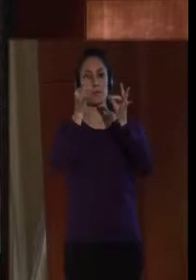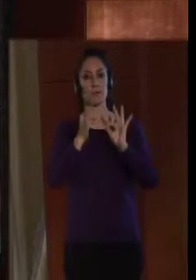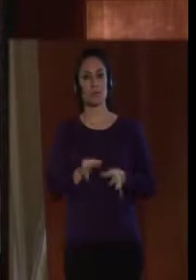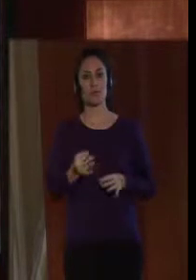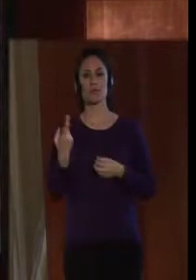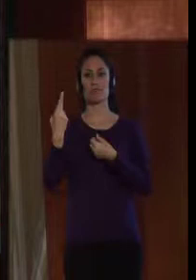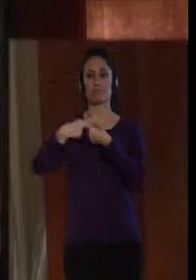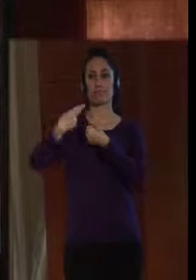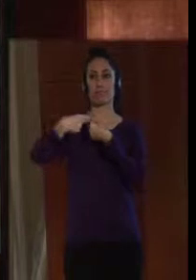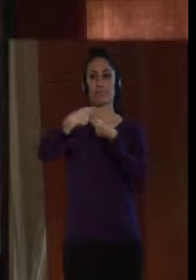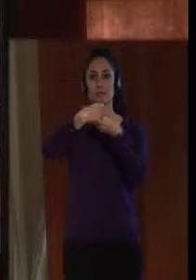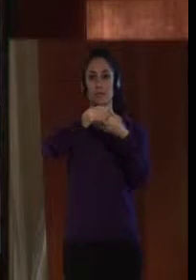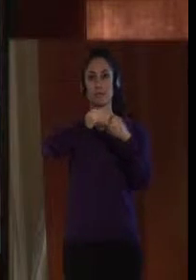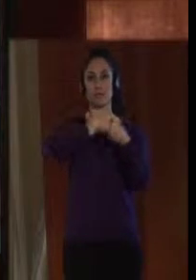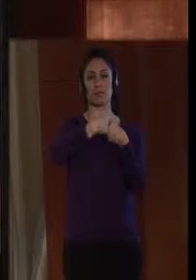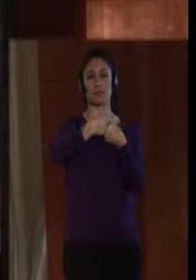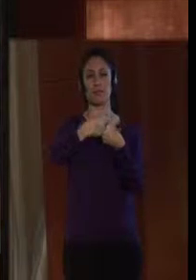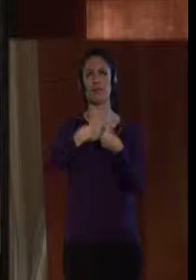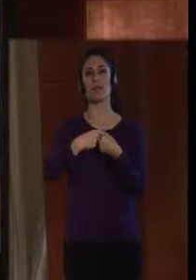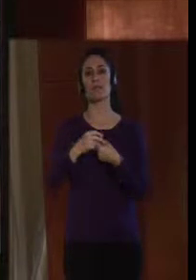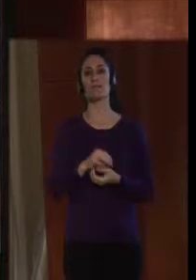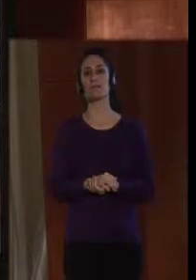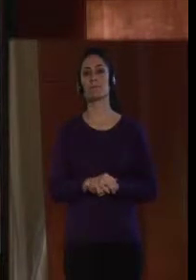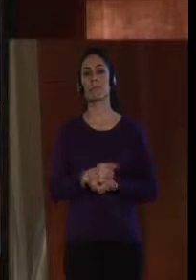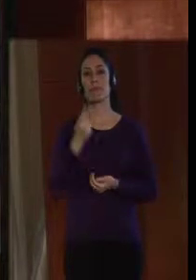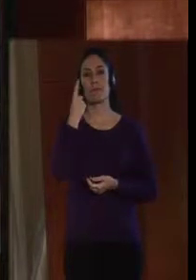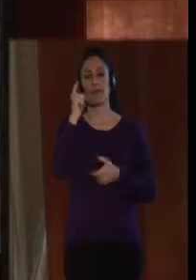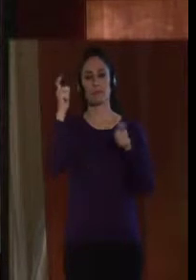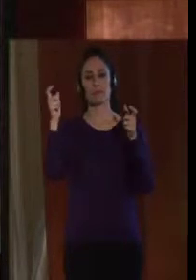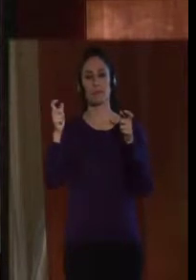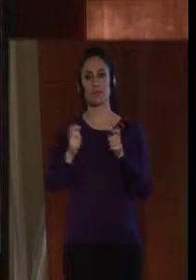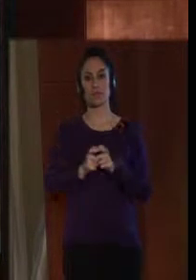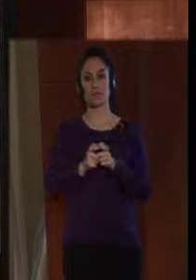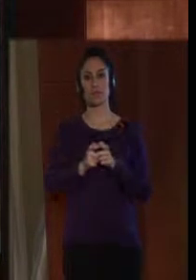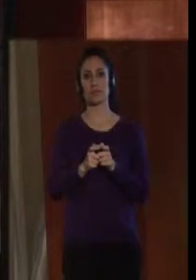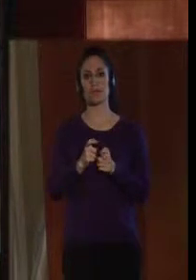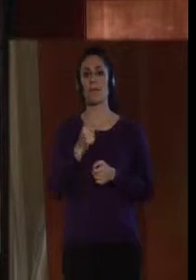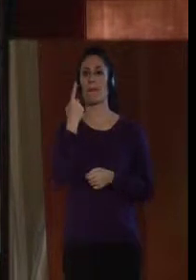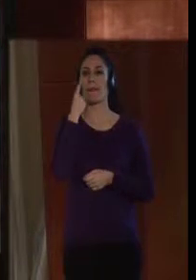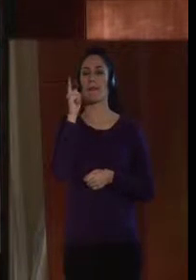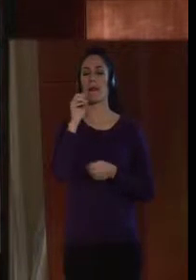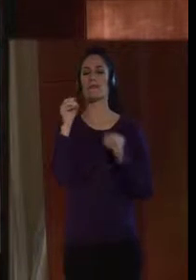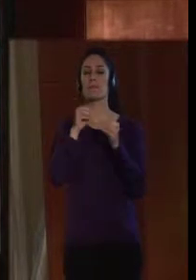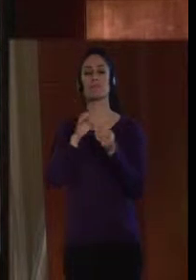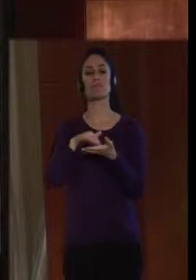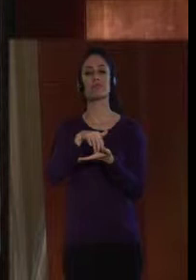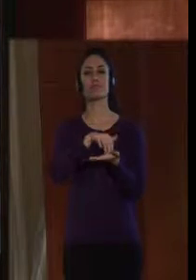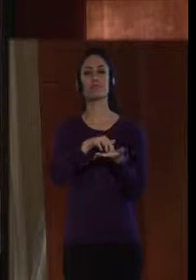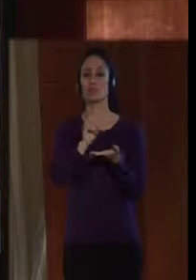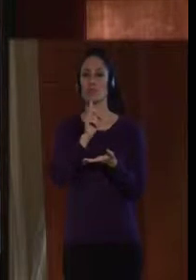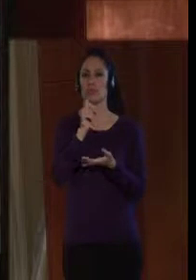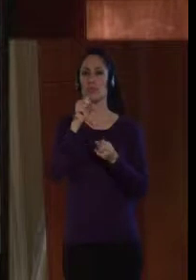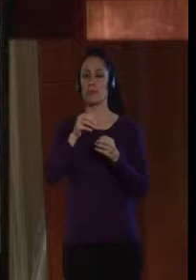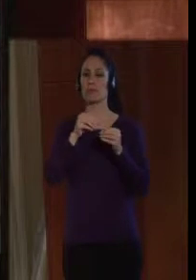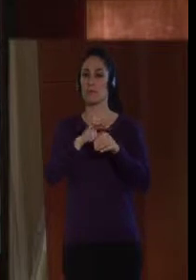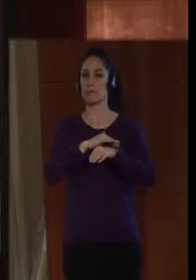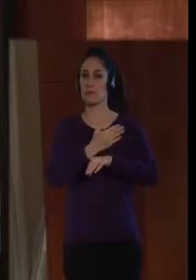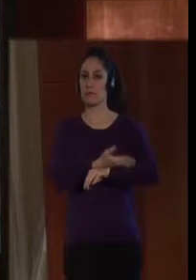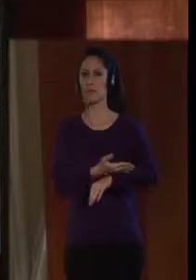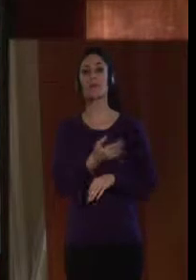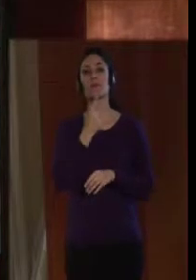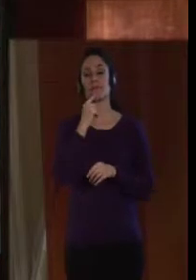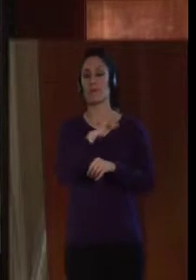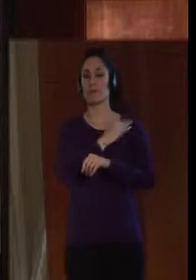¿no? Y en la formulación de los proyectos, en forma puntual, ya el análisis de riesgo a nivel micro,